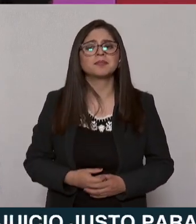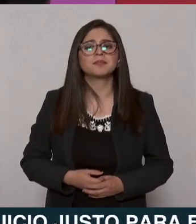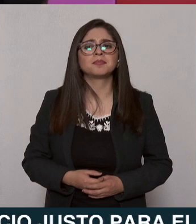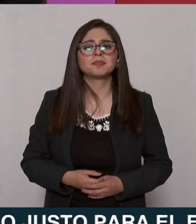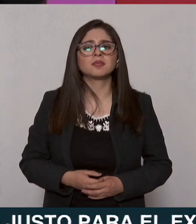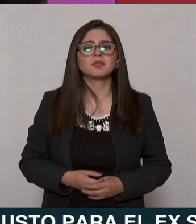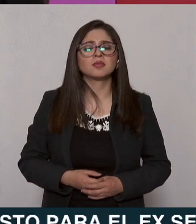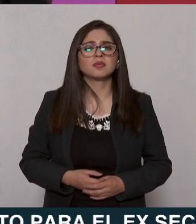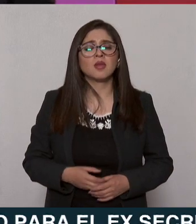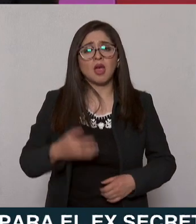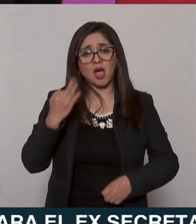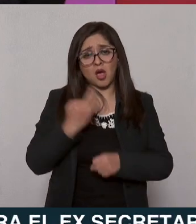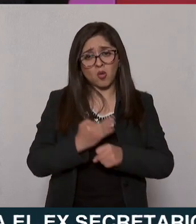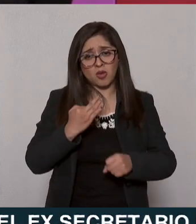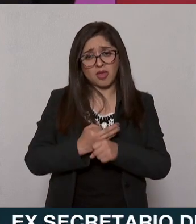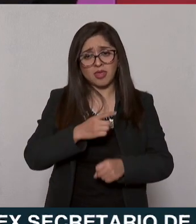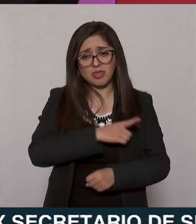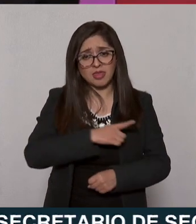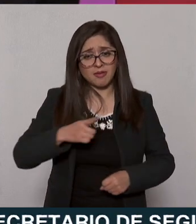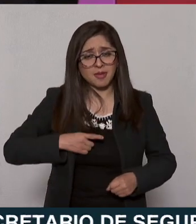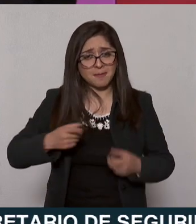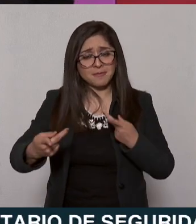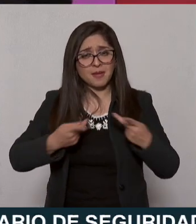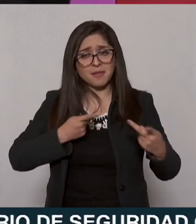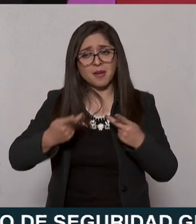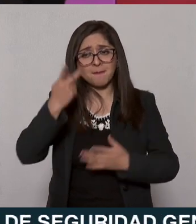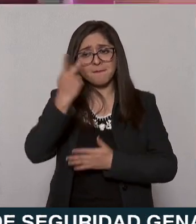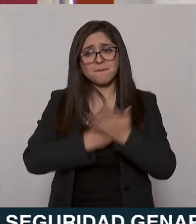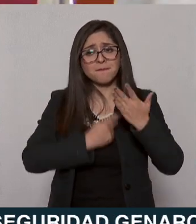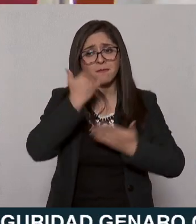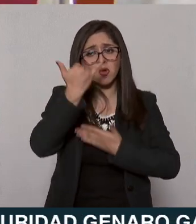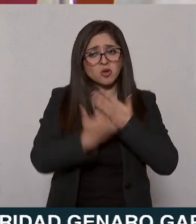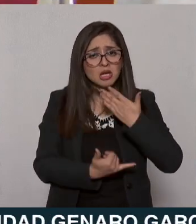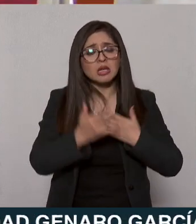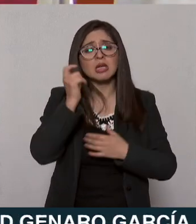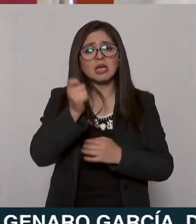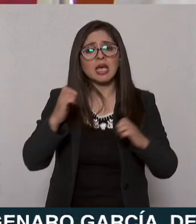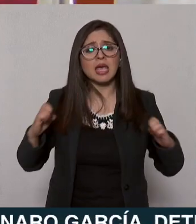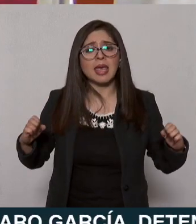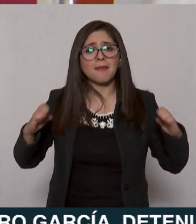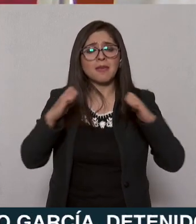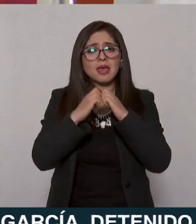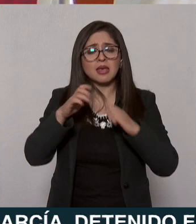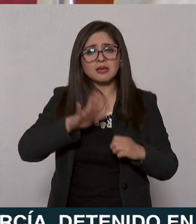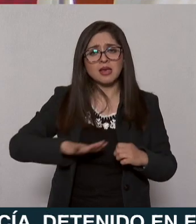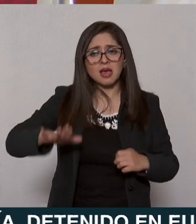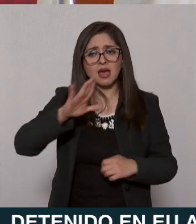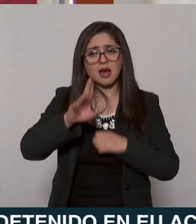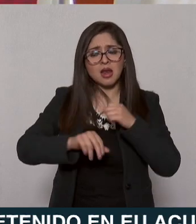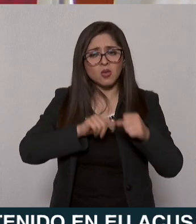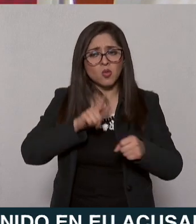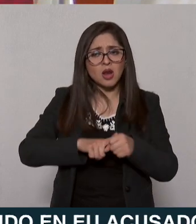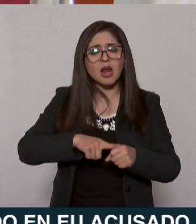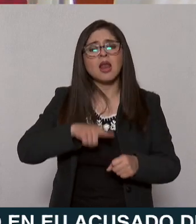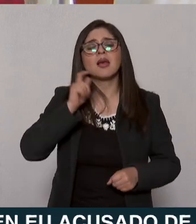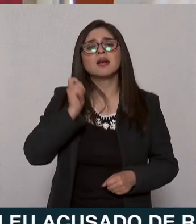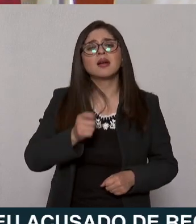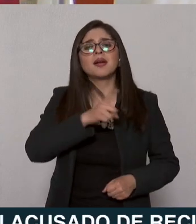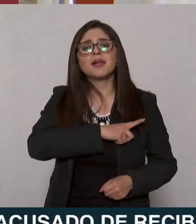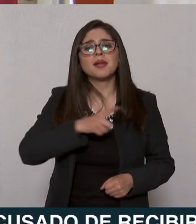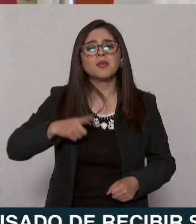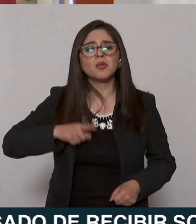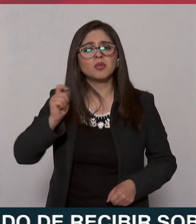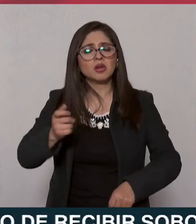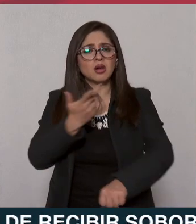ya proyectos muy enfocados al tema de las emergencias ambientales y sanitarias para,